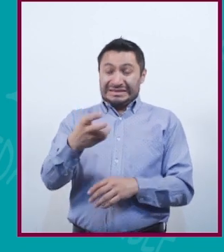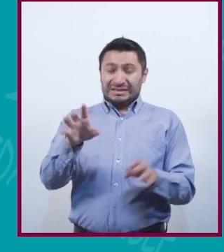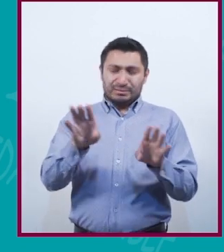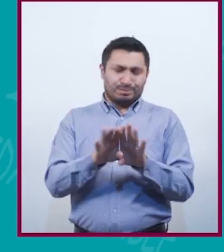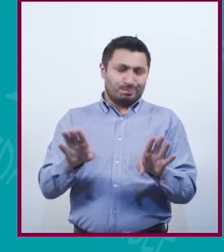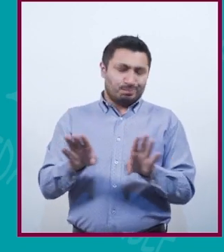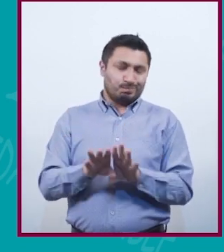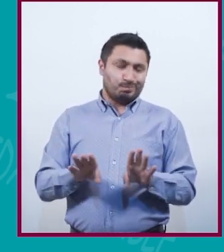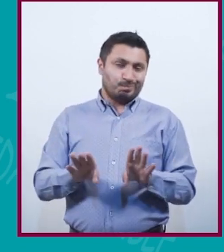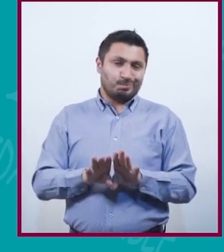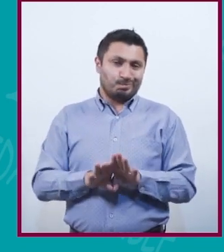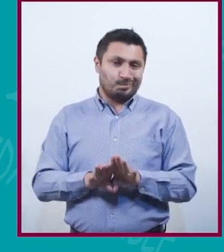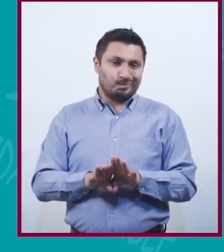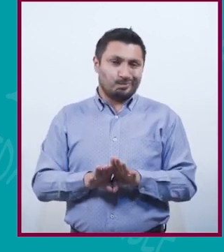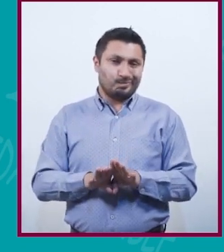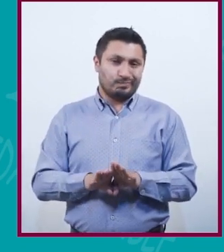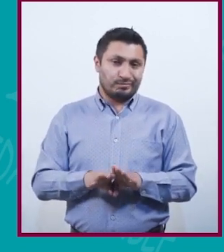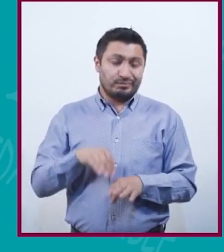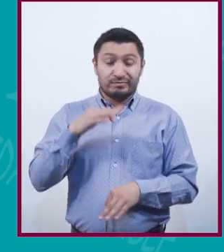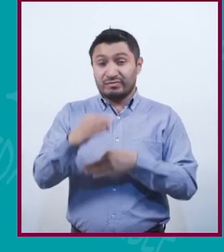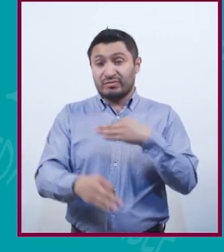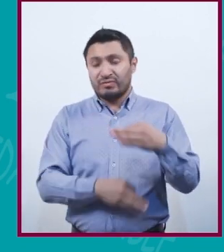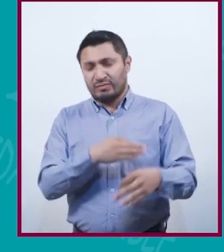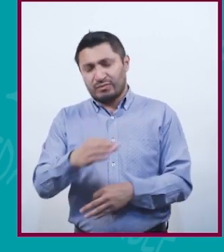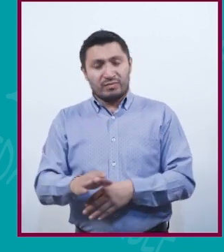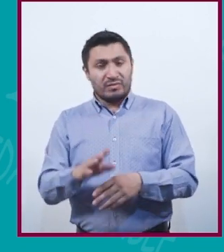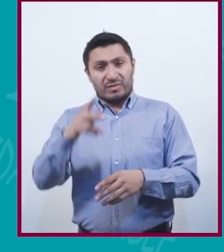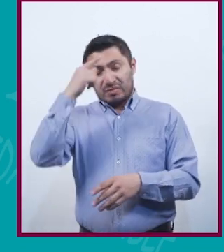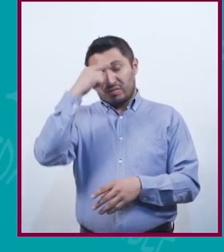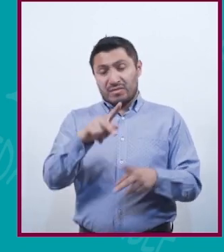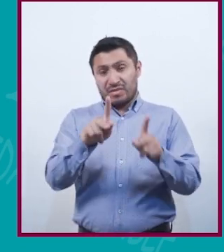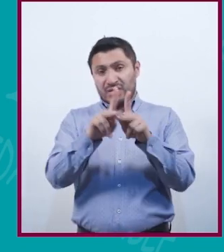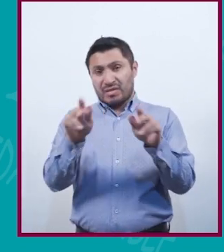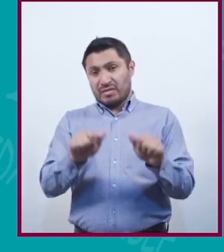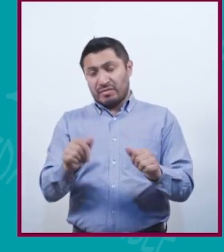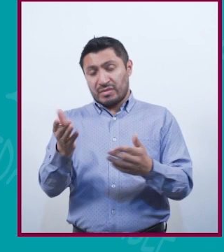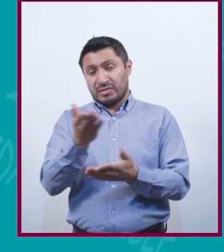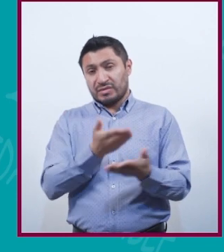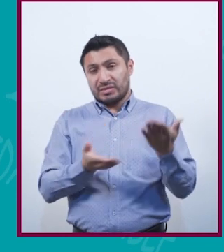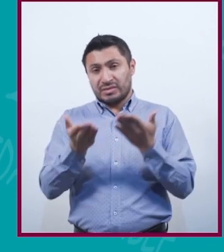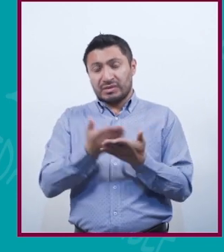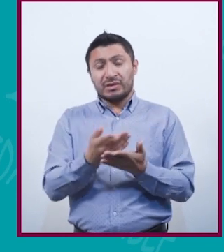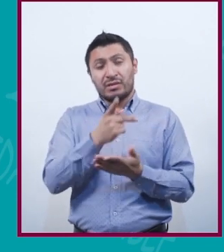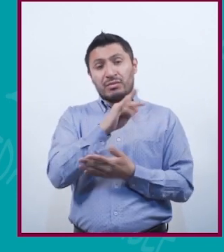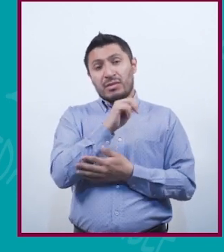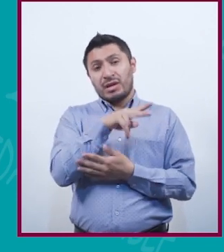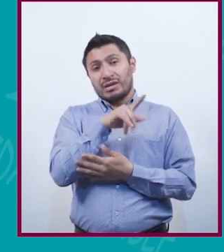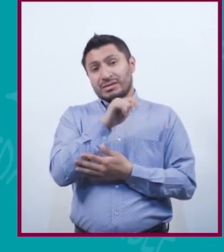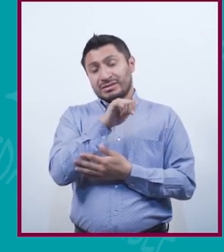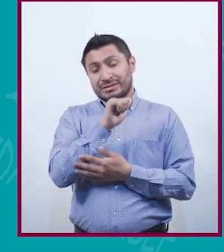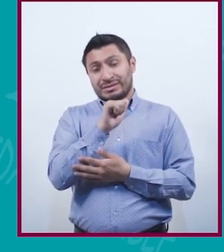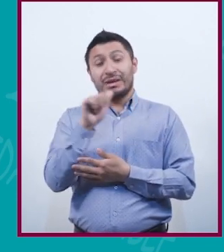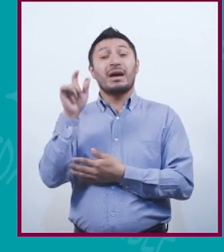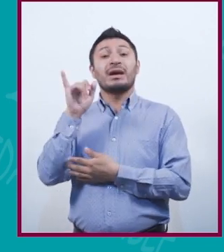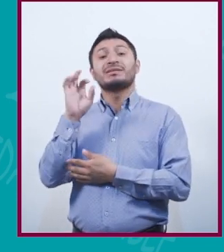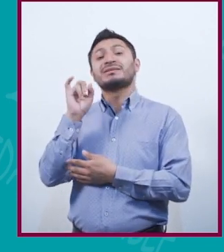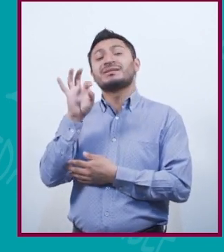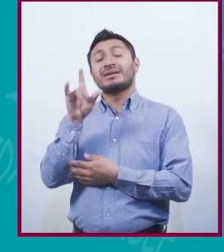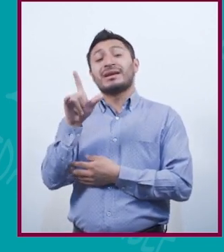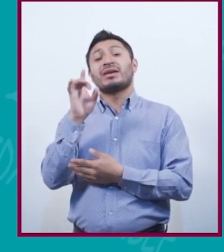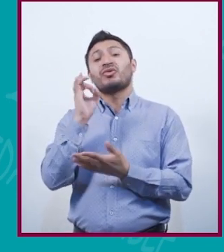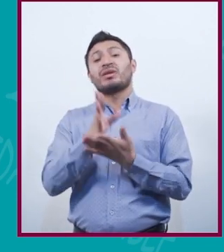hecho que todo escenario para la paz y la convivencia entre palestinos e israelíes solo será